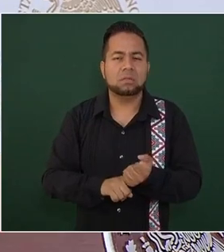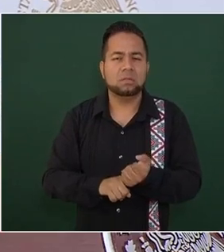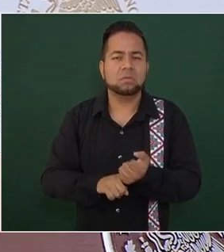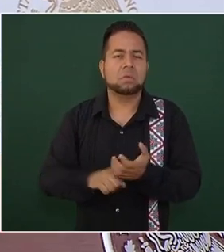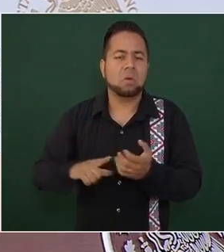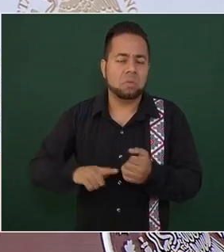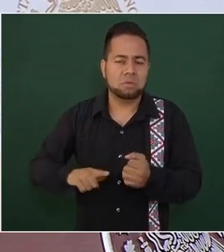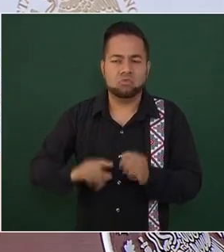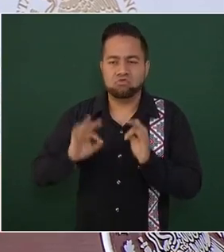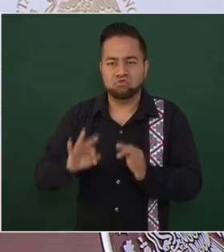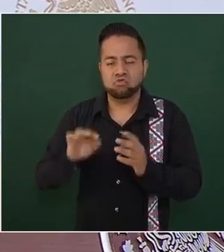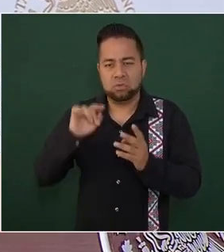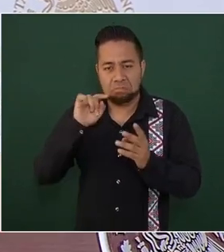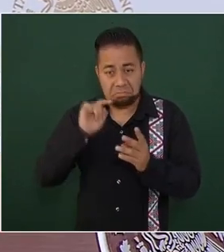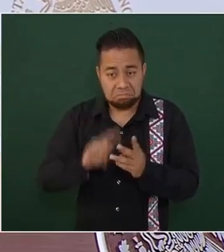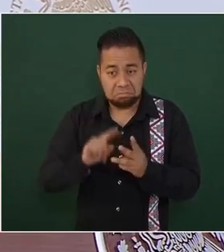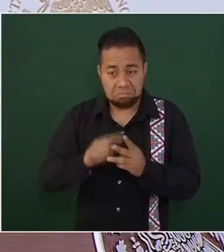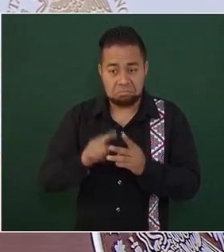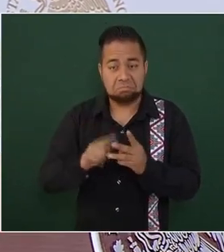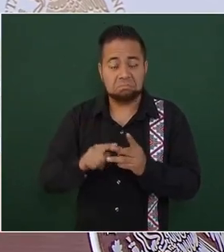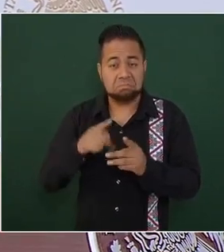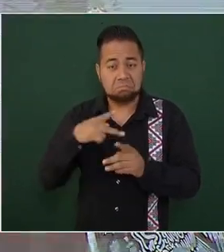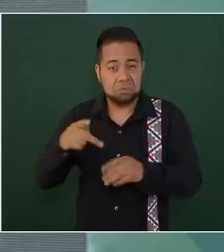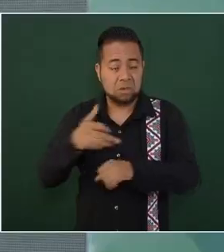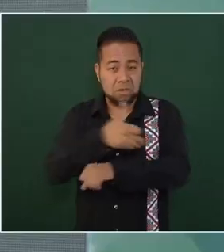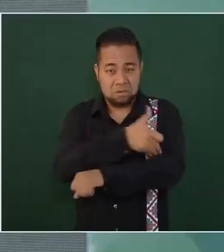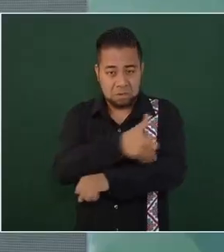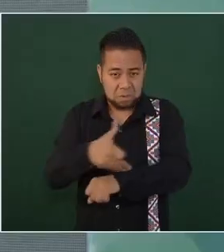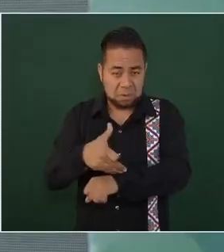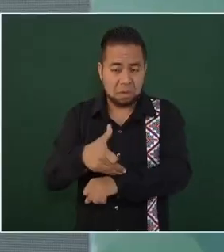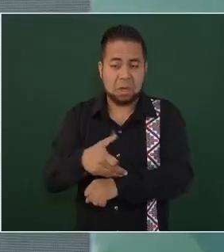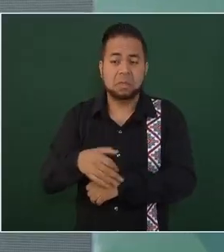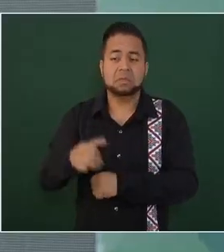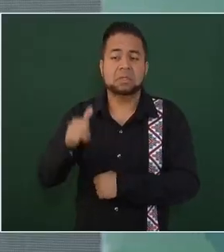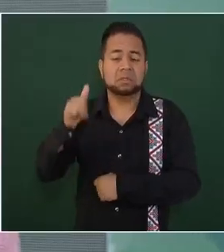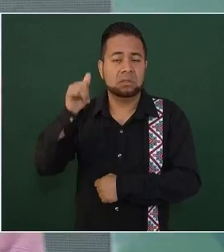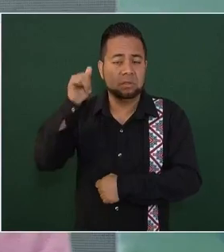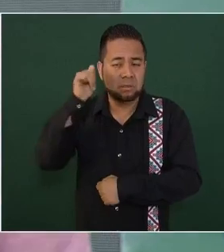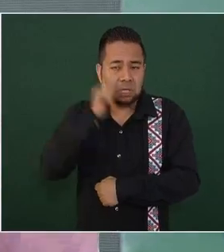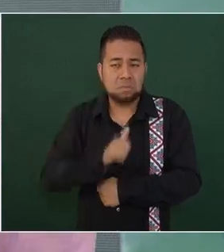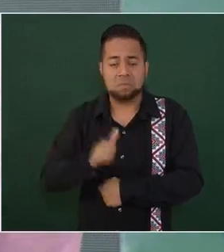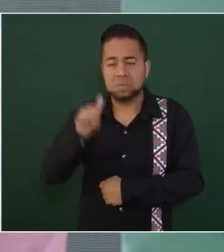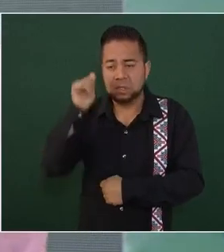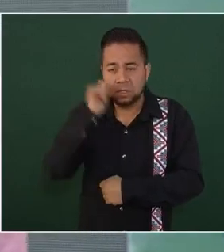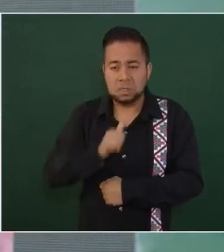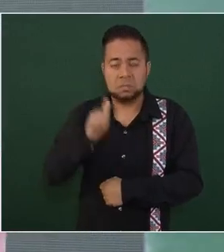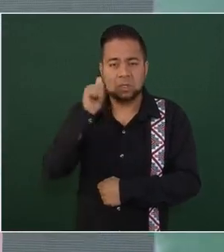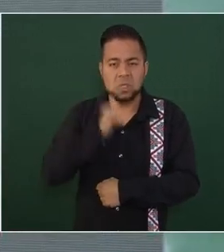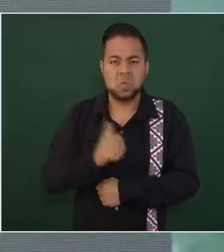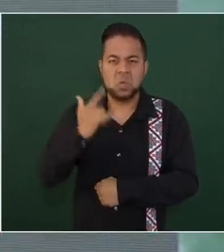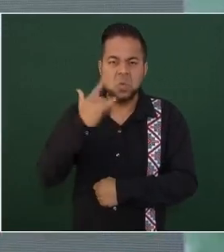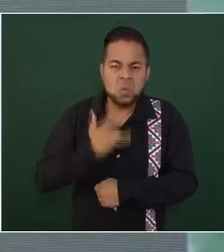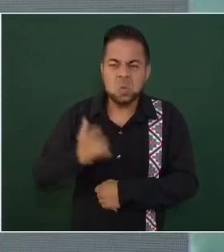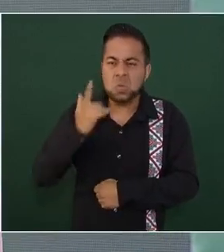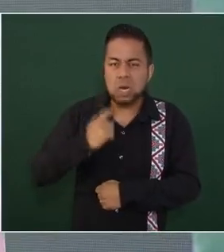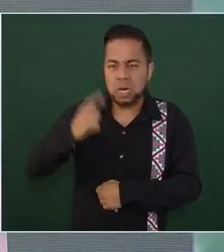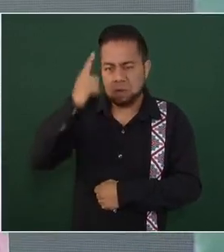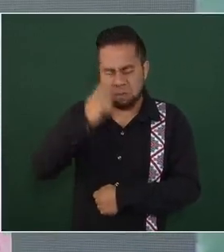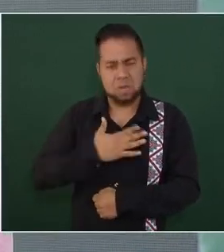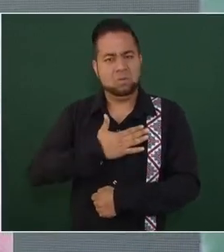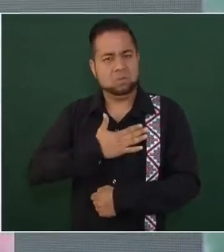que siempre ha estado luchando por la justicia